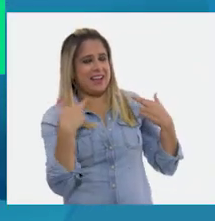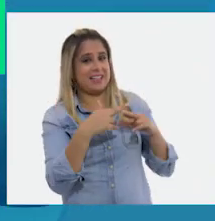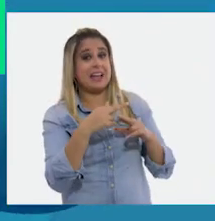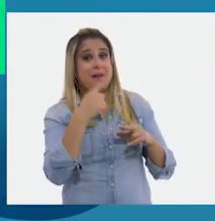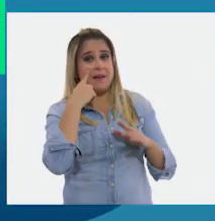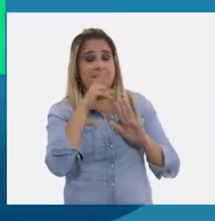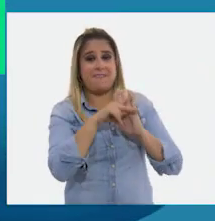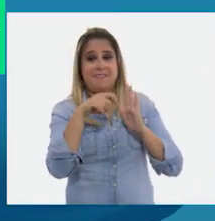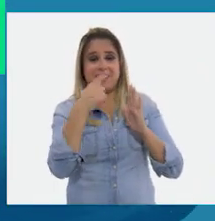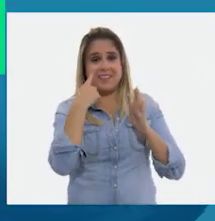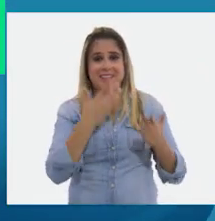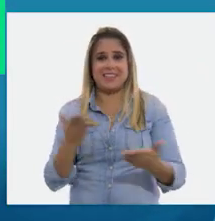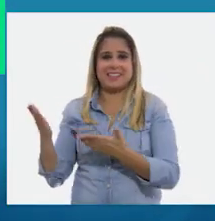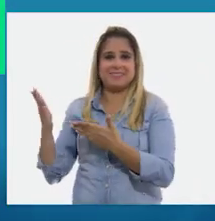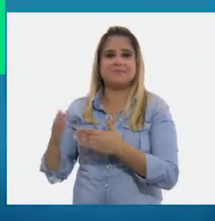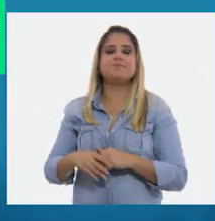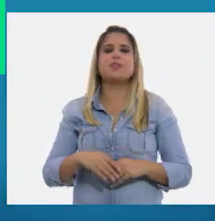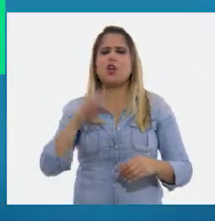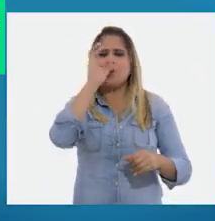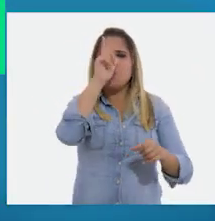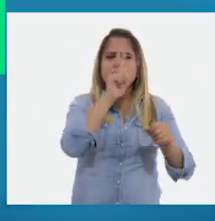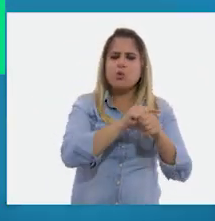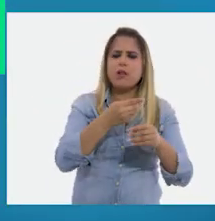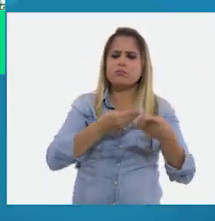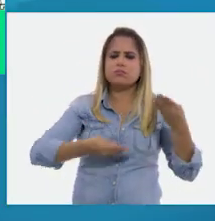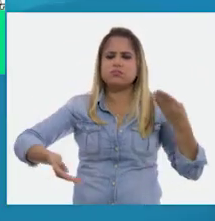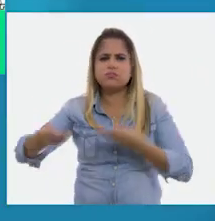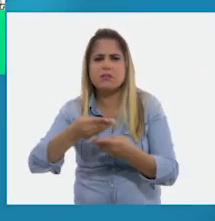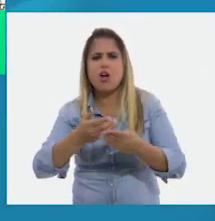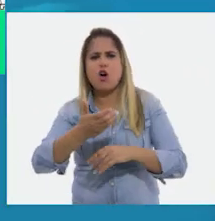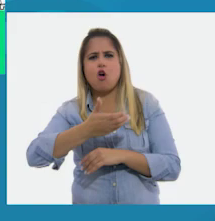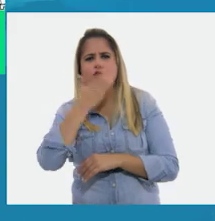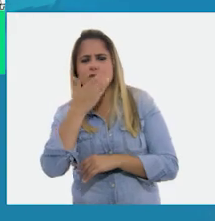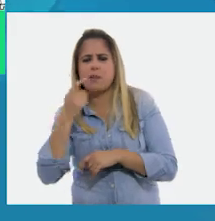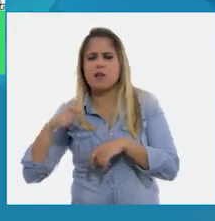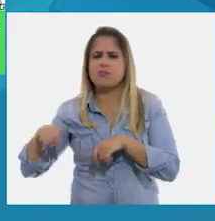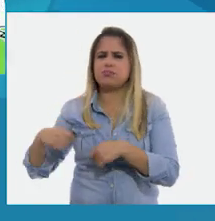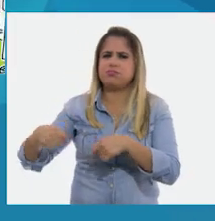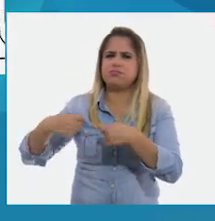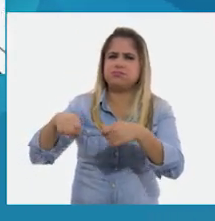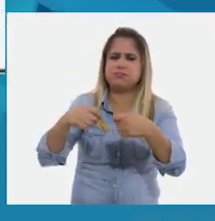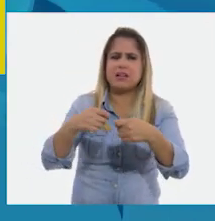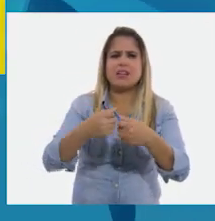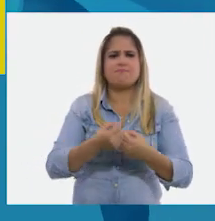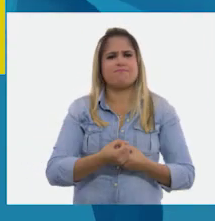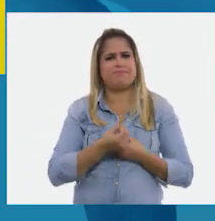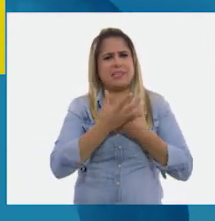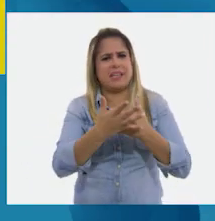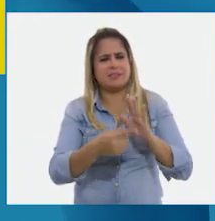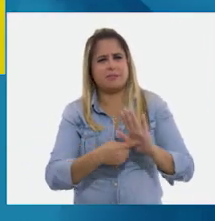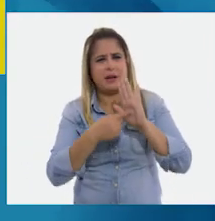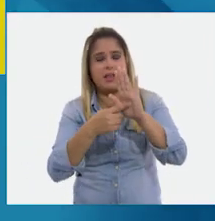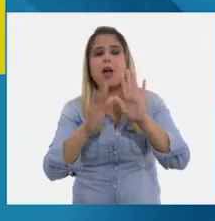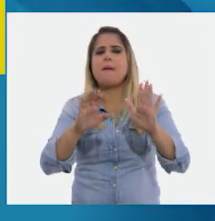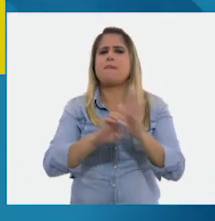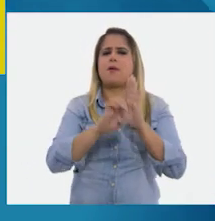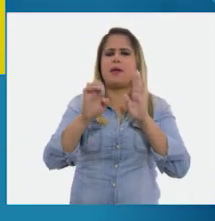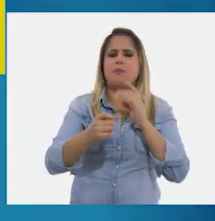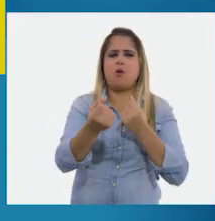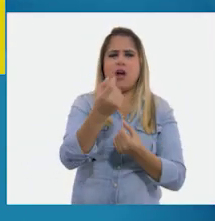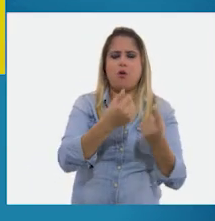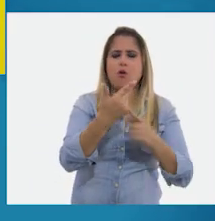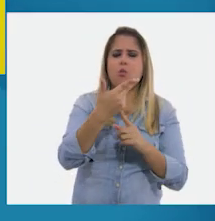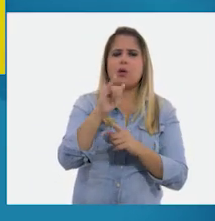es compartir con un grupo de personas creencias, costumbres, tradiciones y expresiones. Por ejemplo, algunos